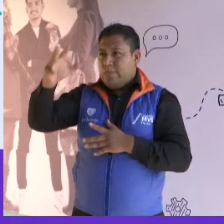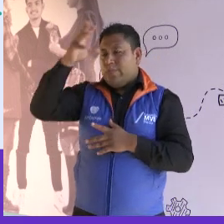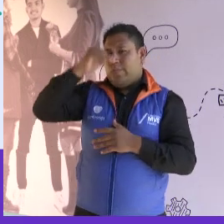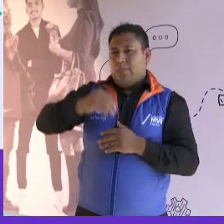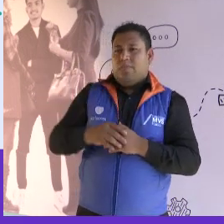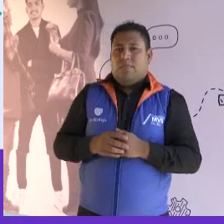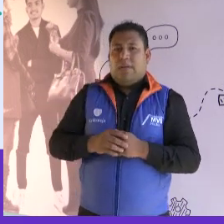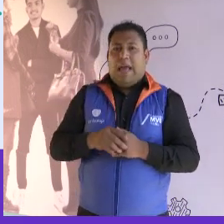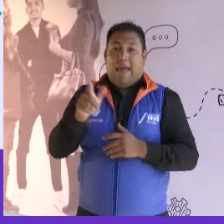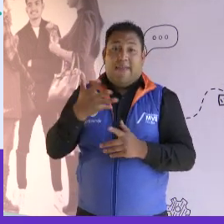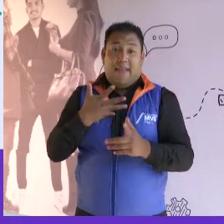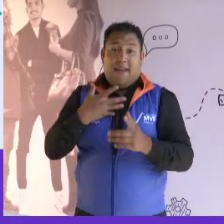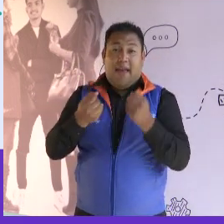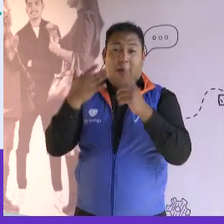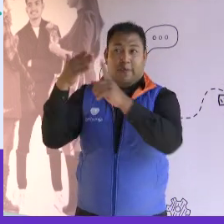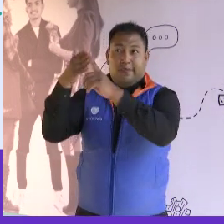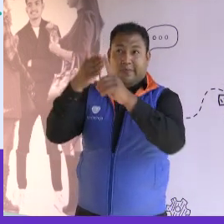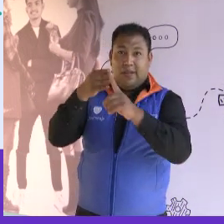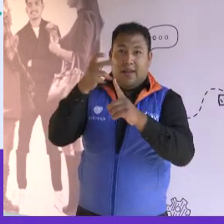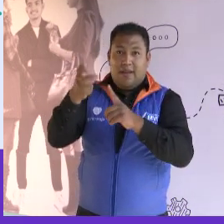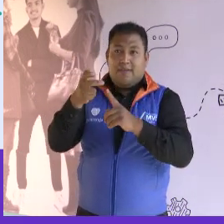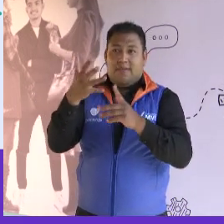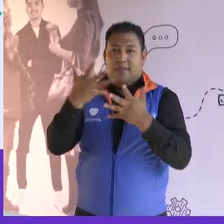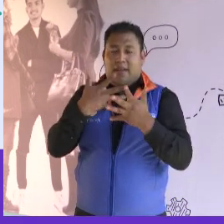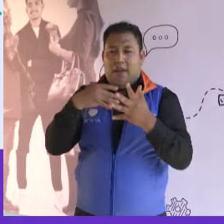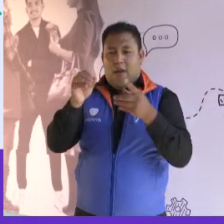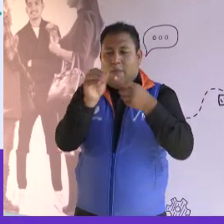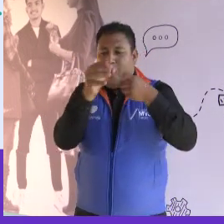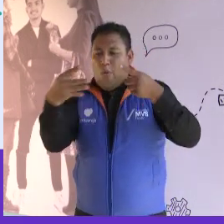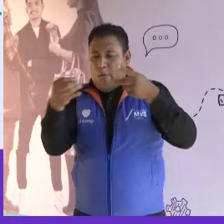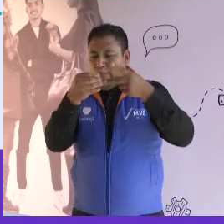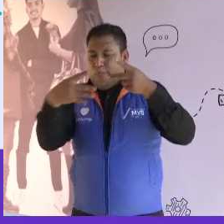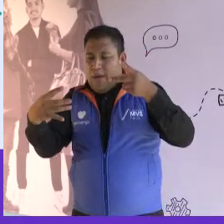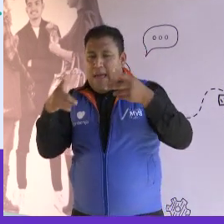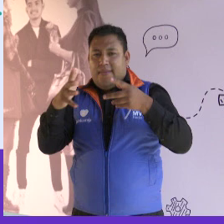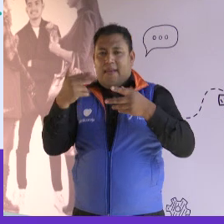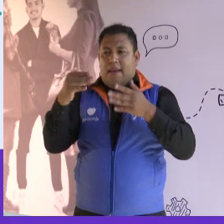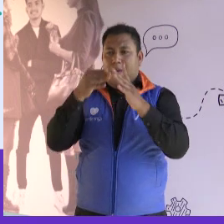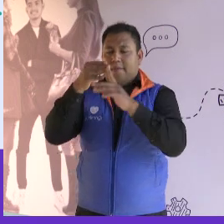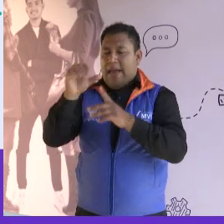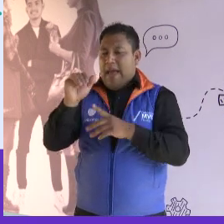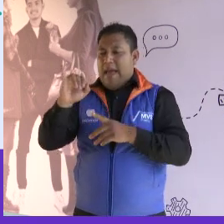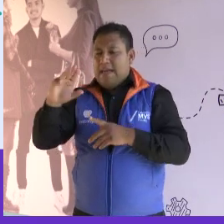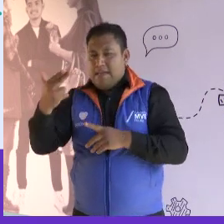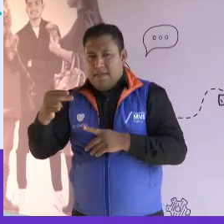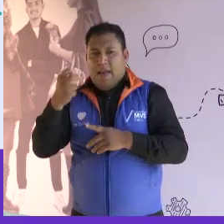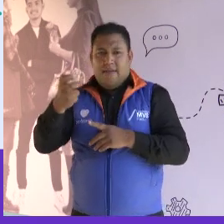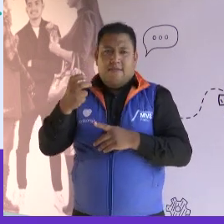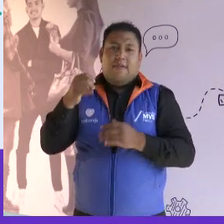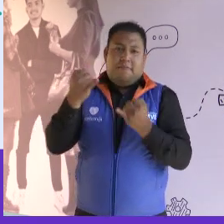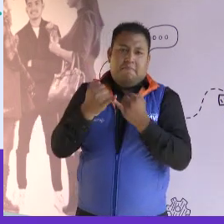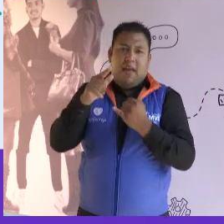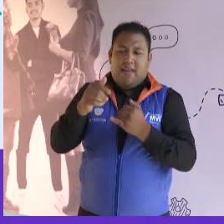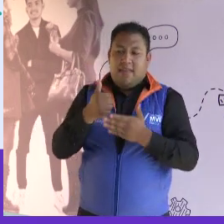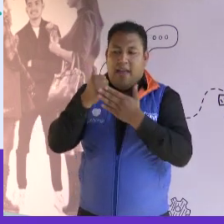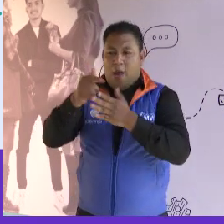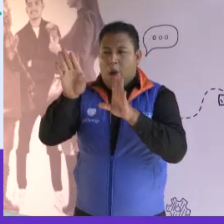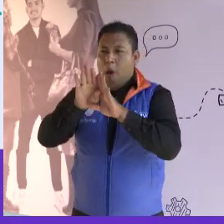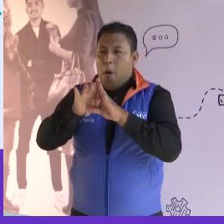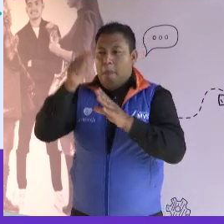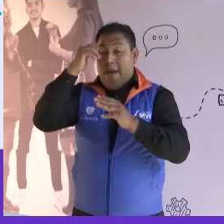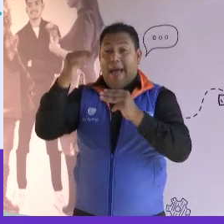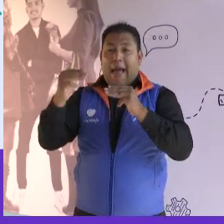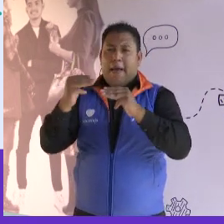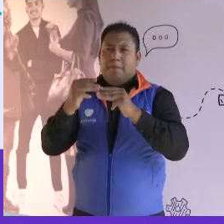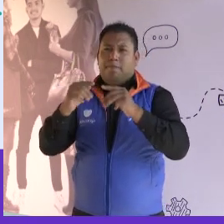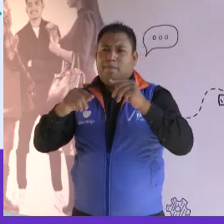se desglosan más. En el sector biodiversidad están las metas de Aichi, por ejemplo, que sí te van a servir como indicadores, nada más que esos indicadores